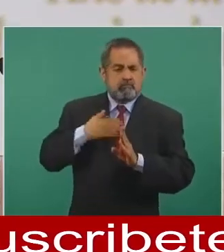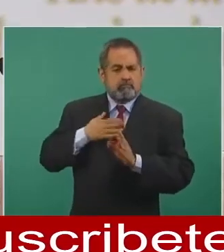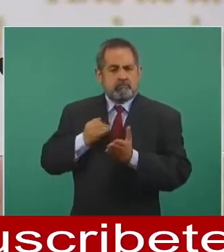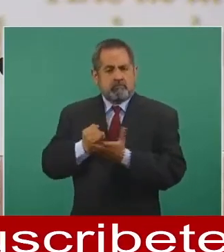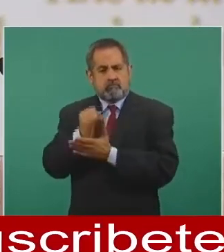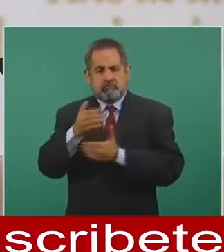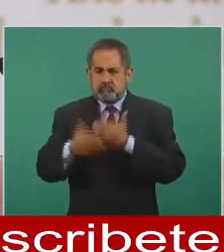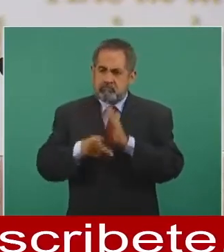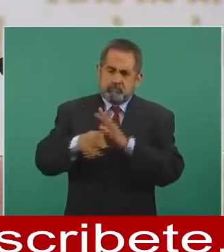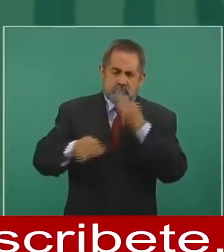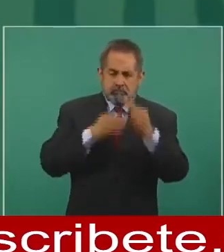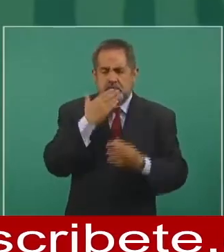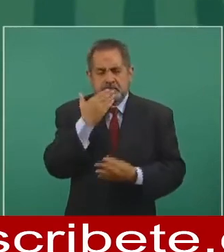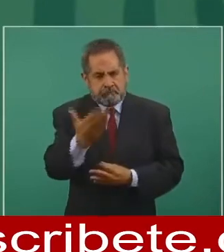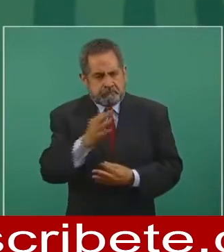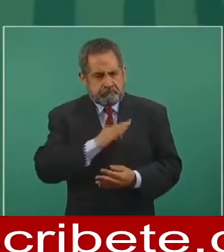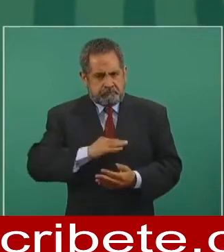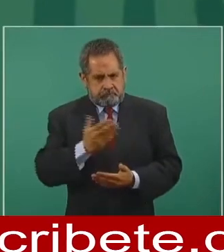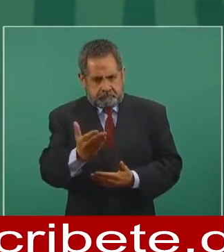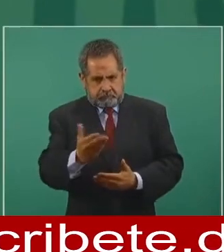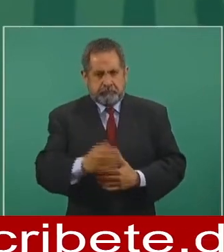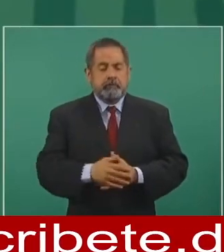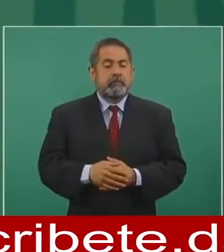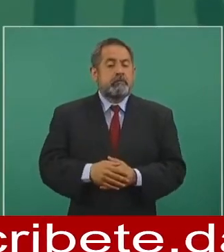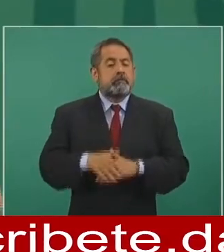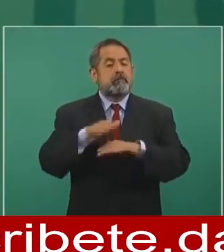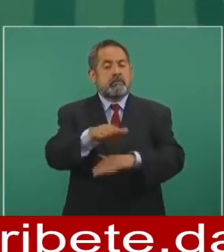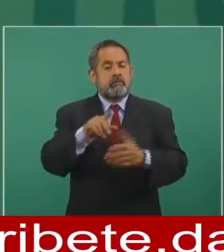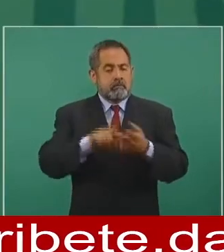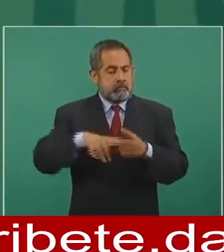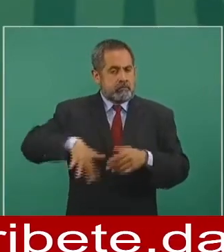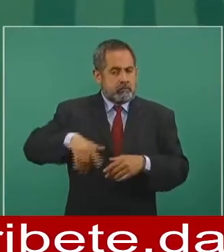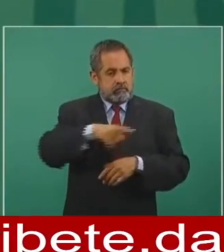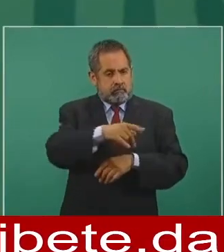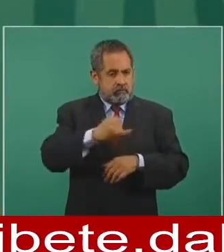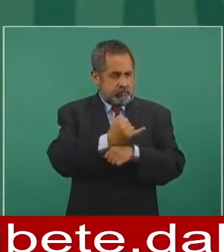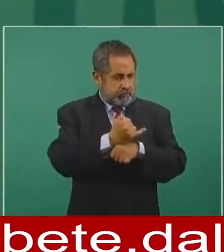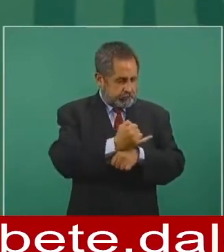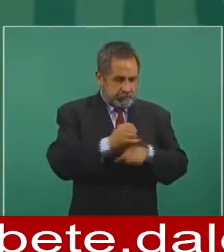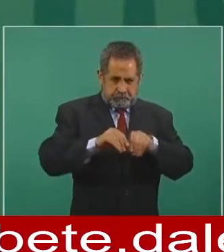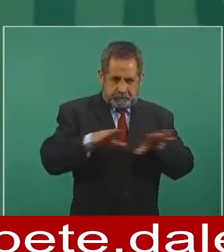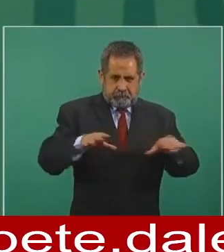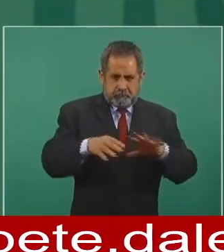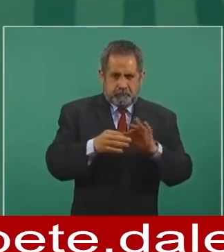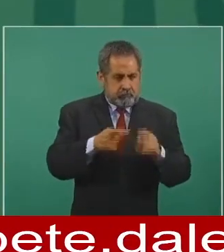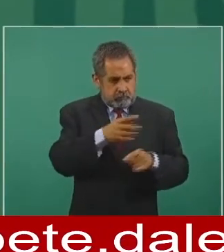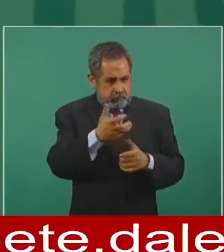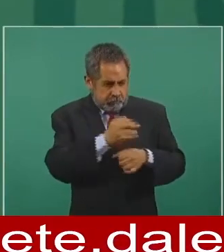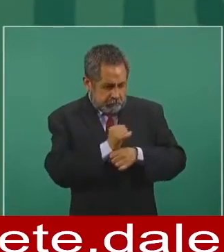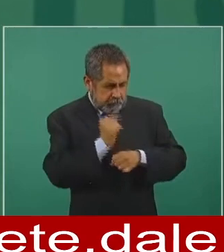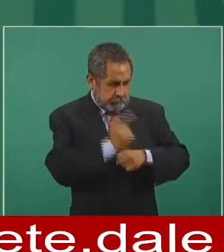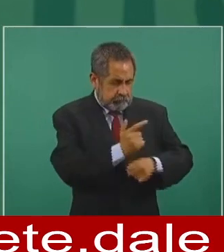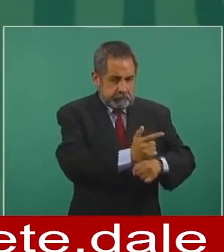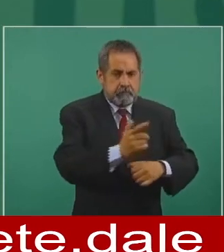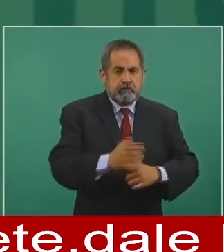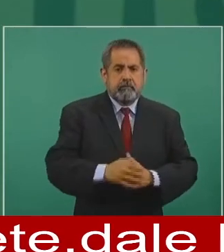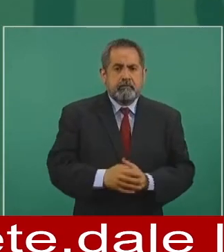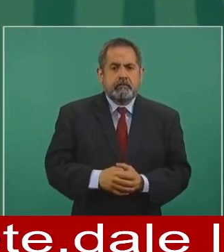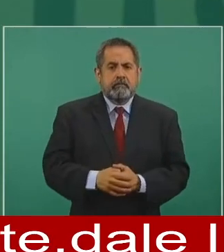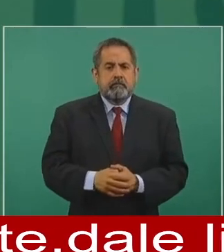seguir haciendo el periodismo. Acerca de la investigación que realizaste,